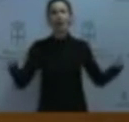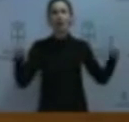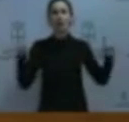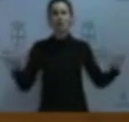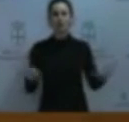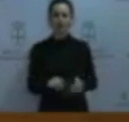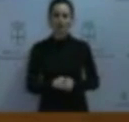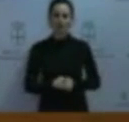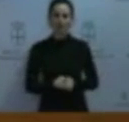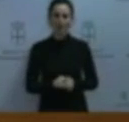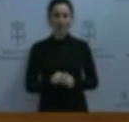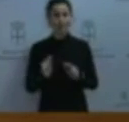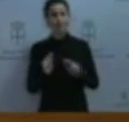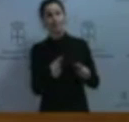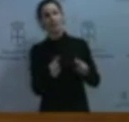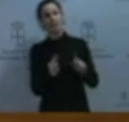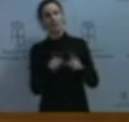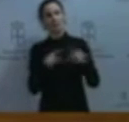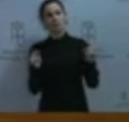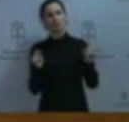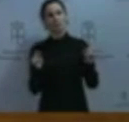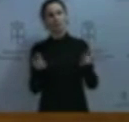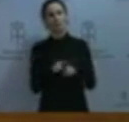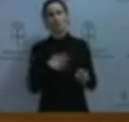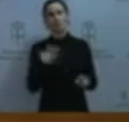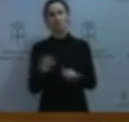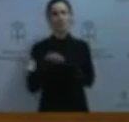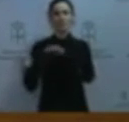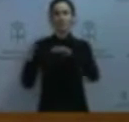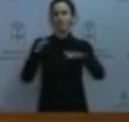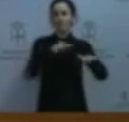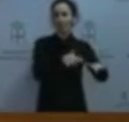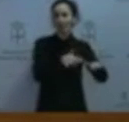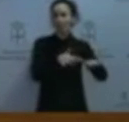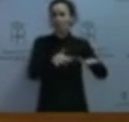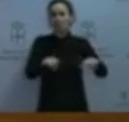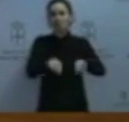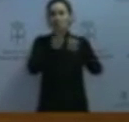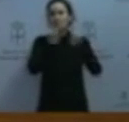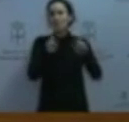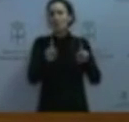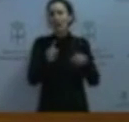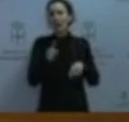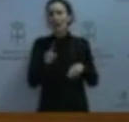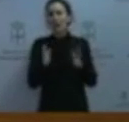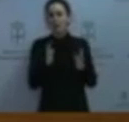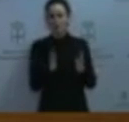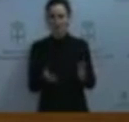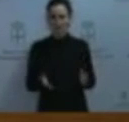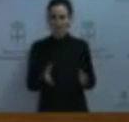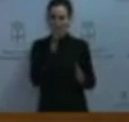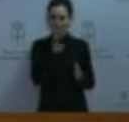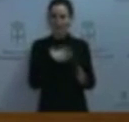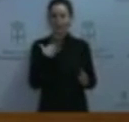que identificaría Asturias como un destino en el que cualquier persona pudiera desarrollar